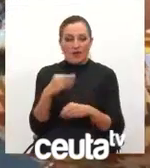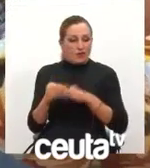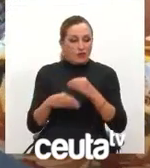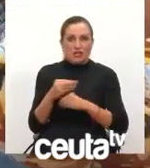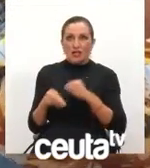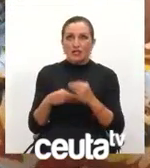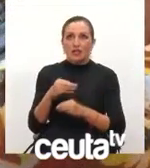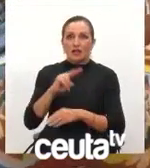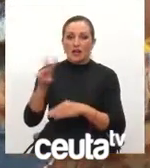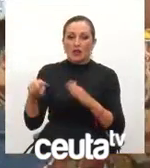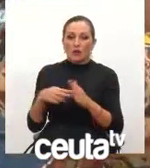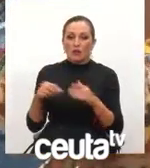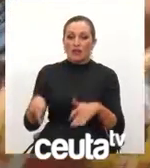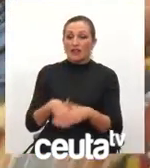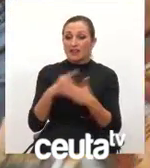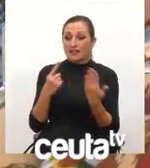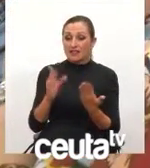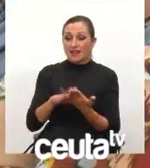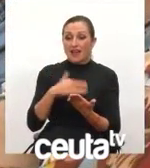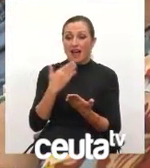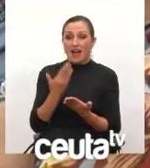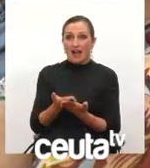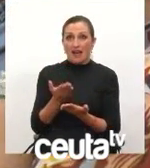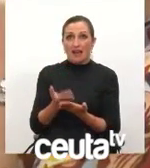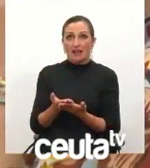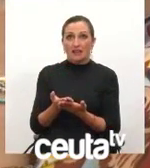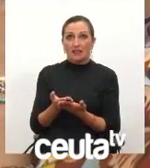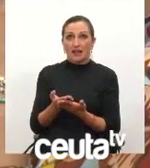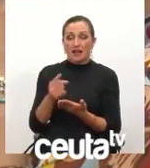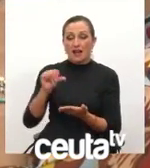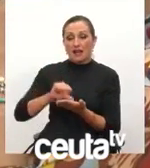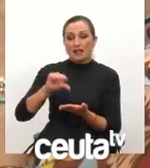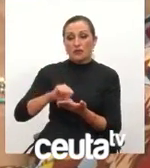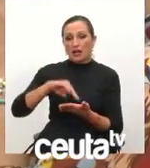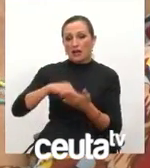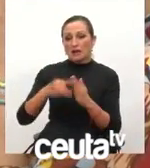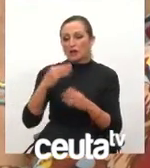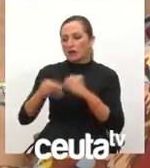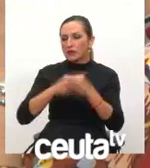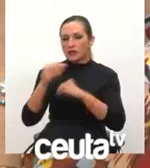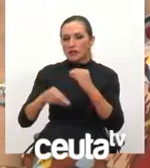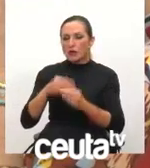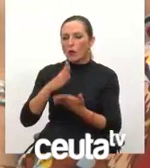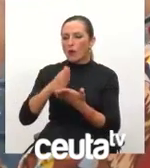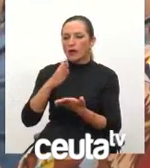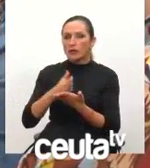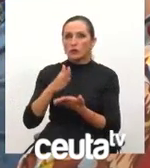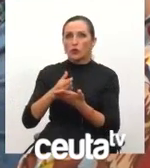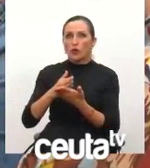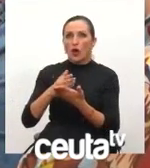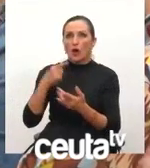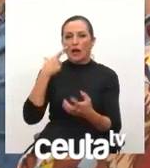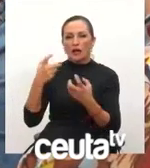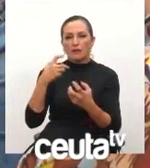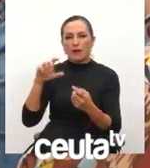es hasta el 2016 cuando la ciudad saca a licitación la redacción del proyecto junto con el estudio del impacto ambiental y